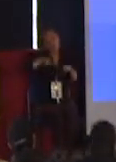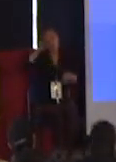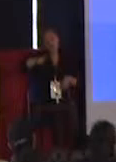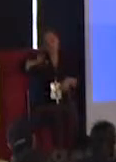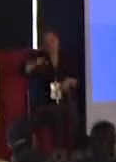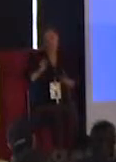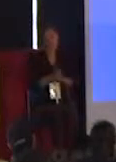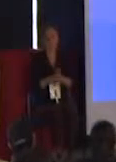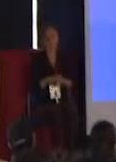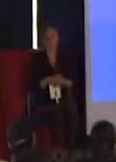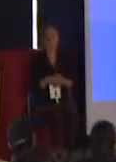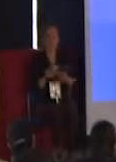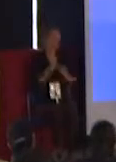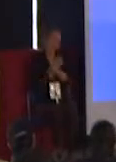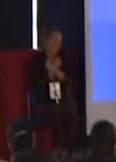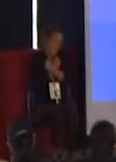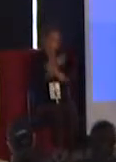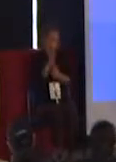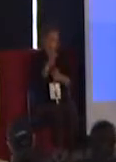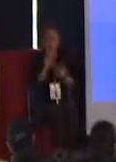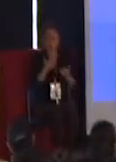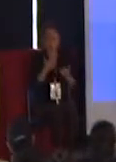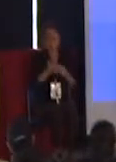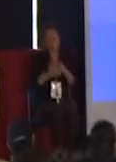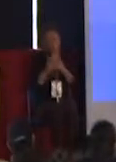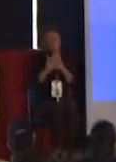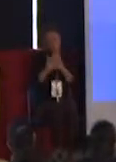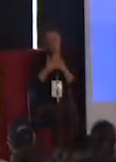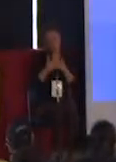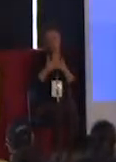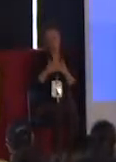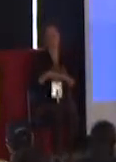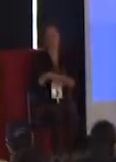veces, ¿no es cierto? Quiéreme un poquito. Entonces, por eso